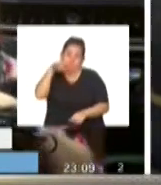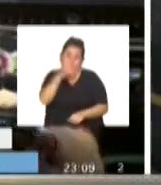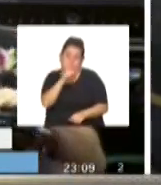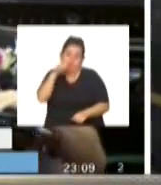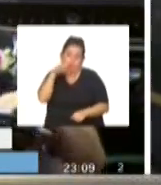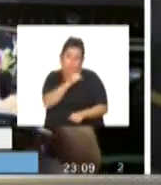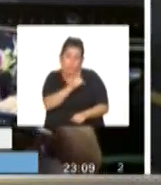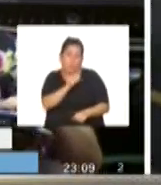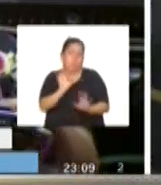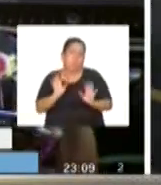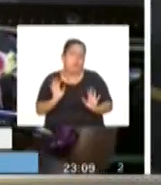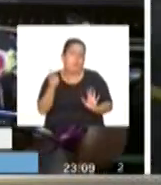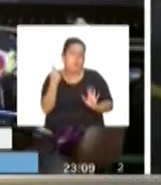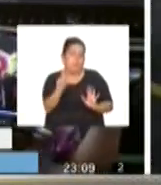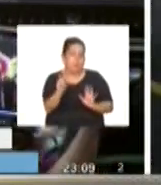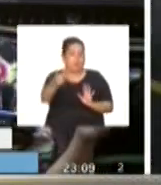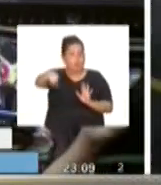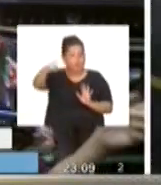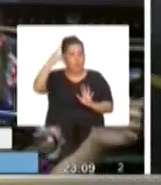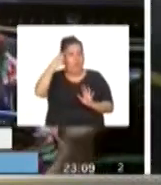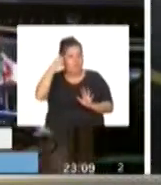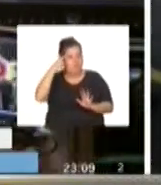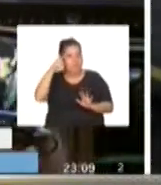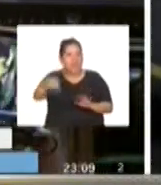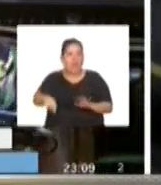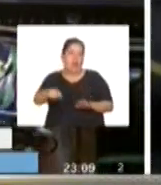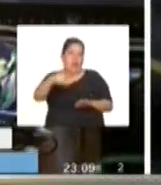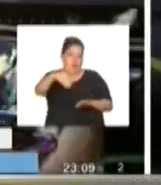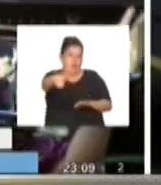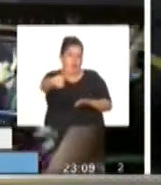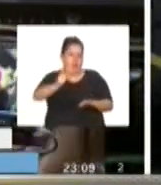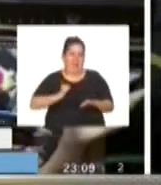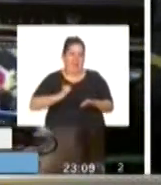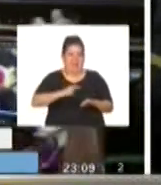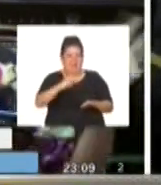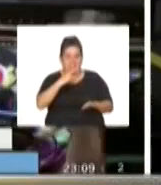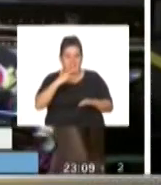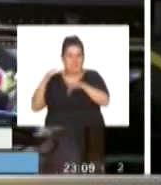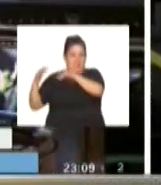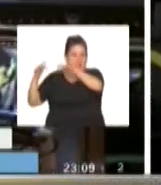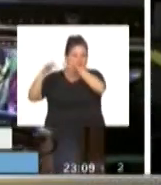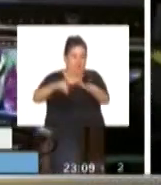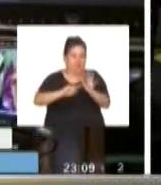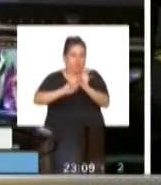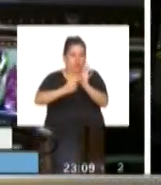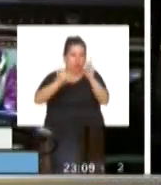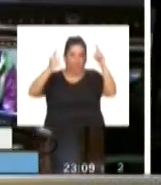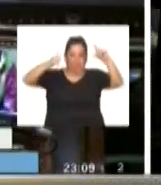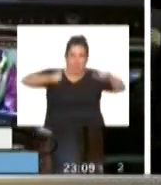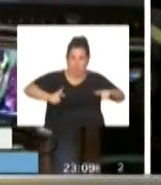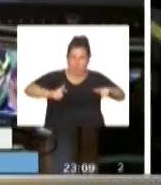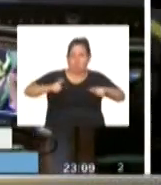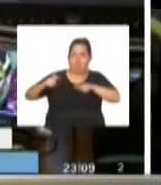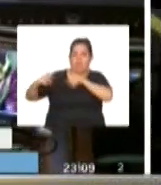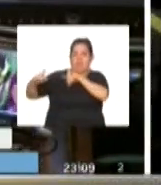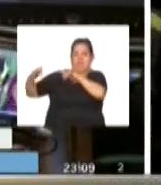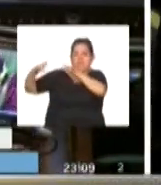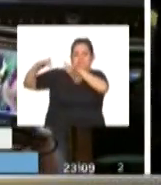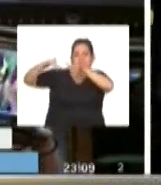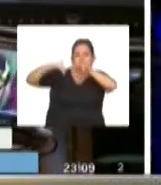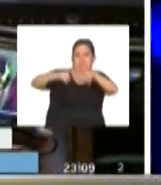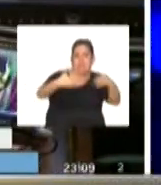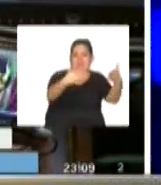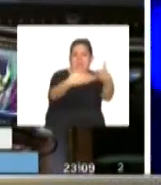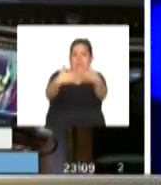patética. De ambos lados y después. A hoy, por lo que yo vi en televisión hoy, sí. Quien moviliza es la